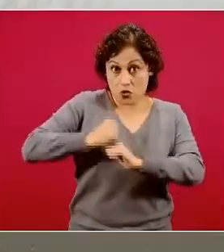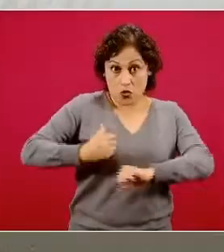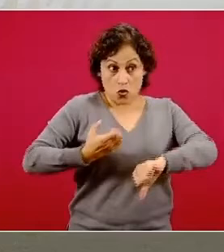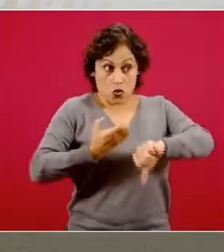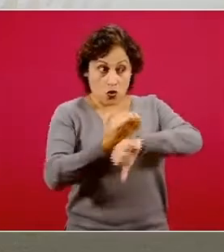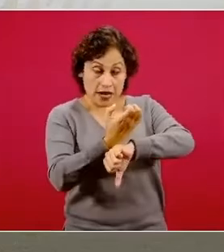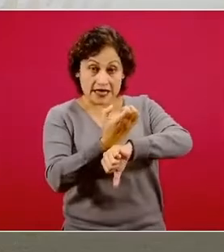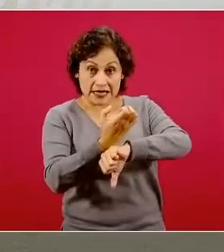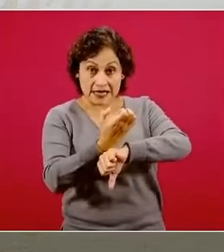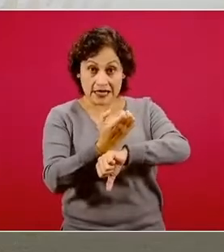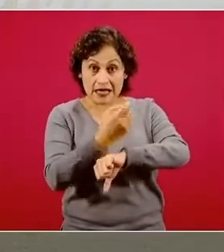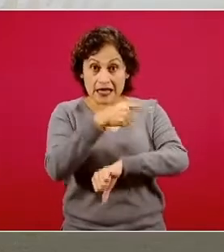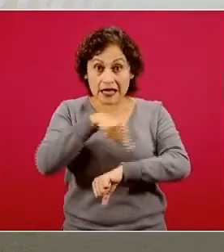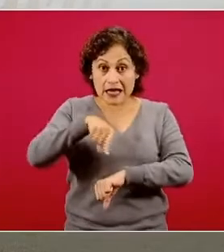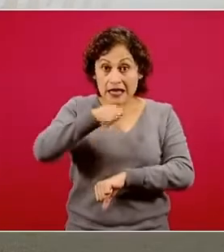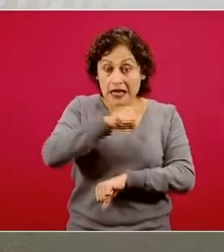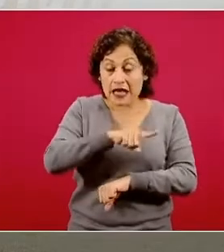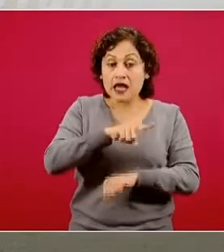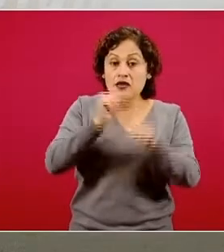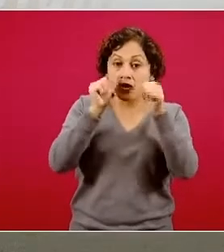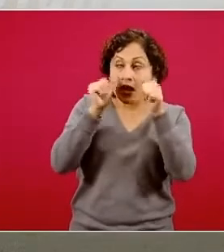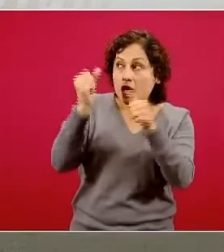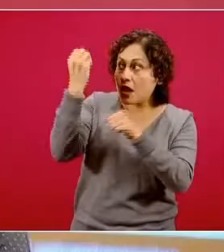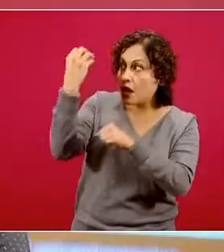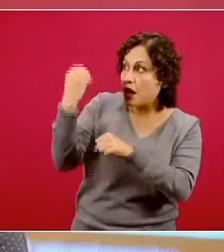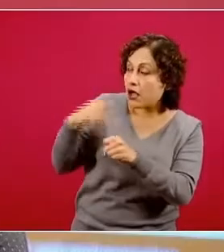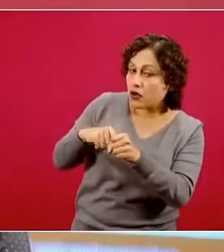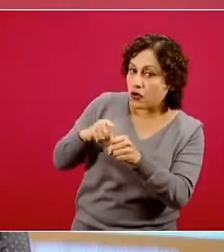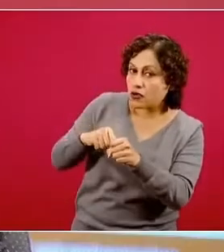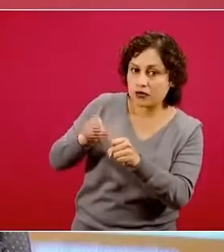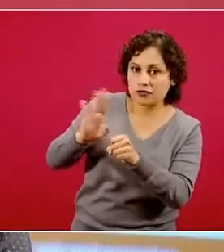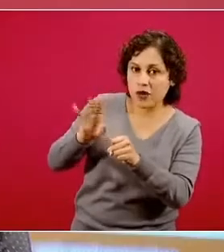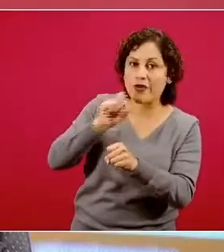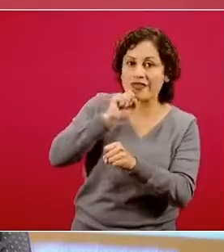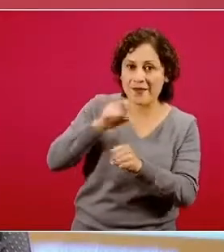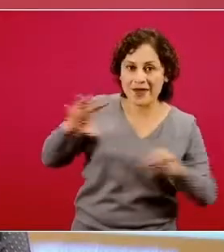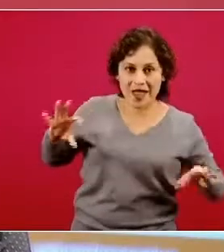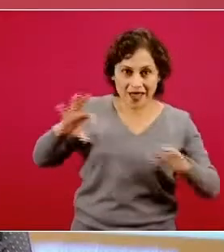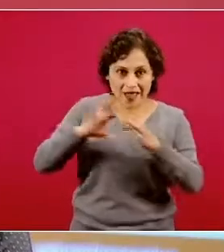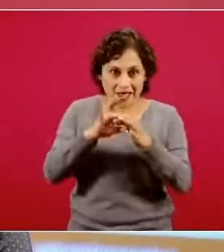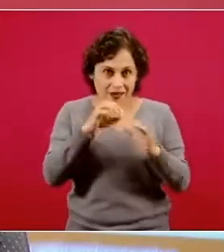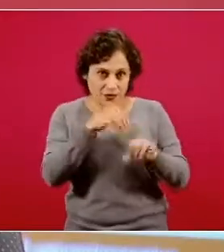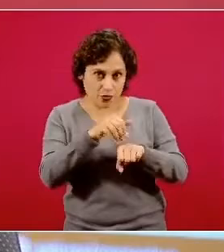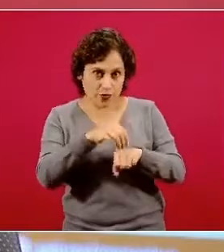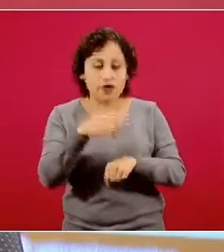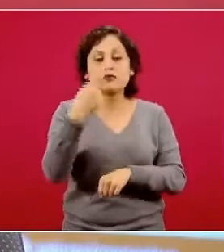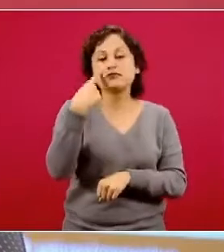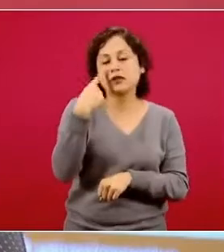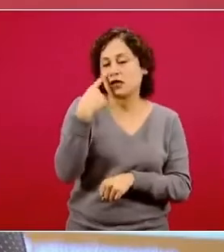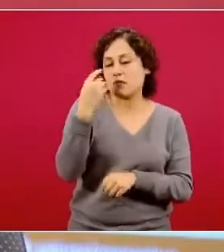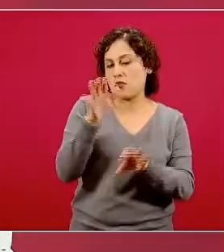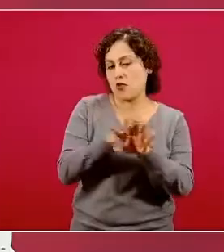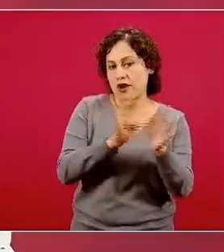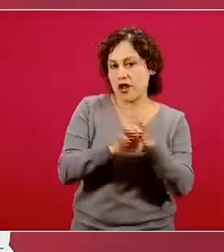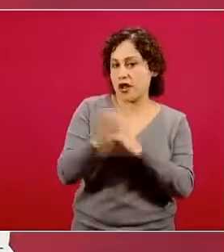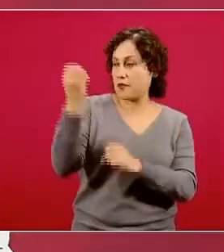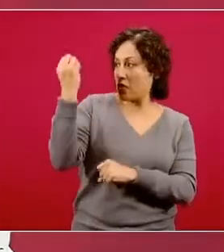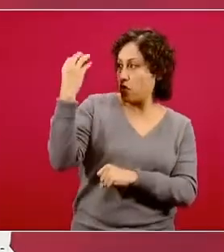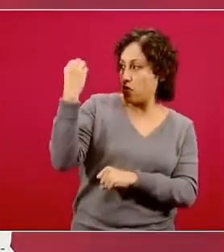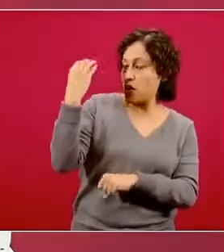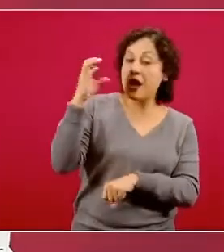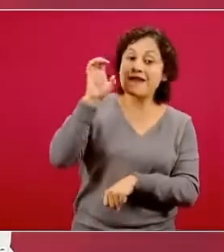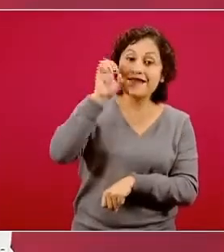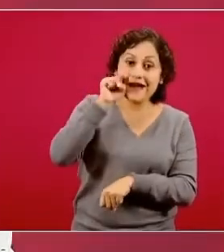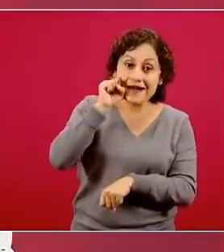en qué color están, sino en el número también, porque no es lo mismo estar en naranja con